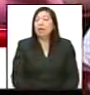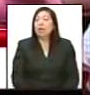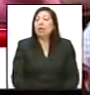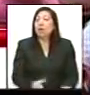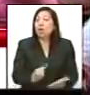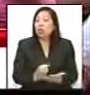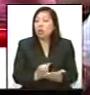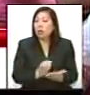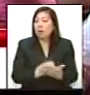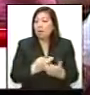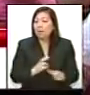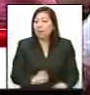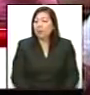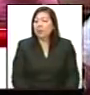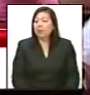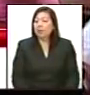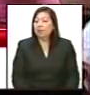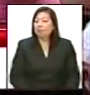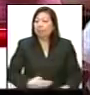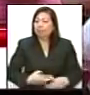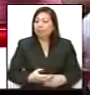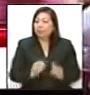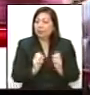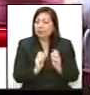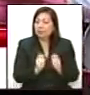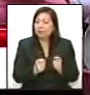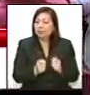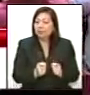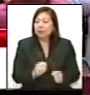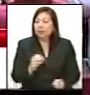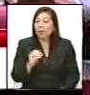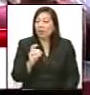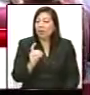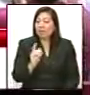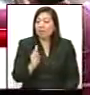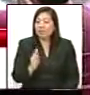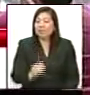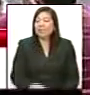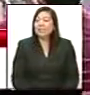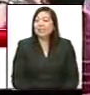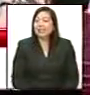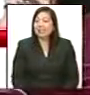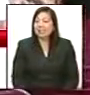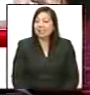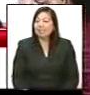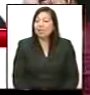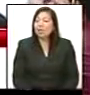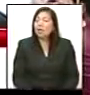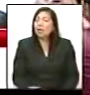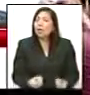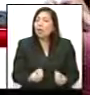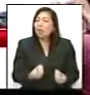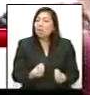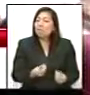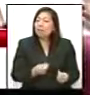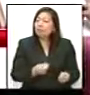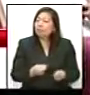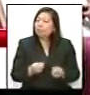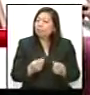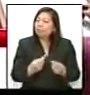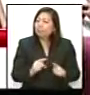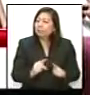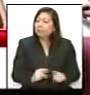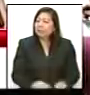contratos de obra pública y las concesiones otorgadas a Odebrecht, ¿no? ¿Cómo así esos mecanismos